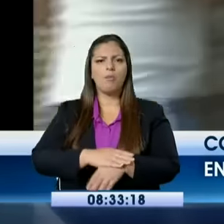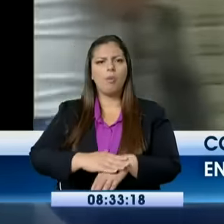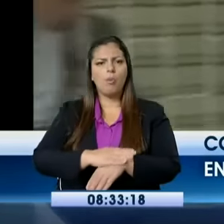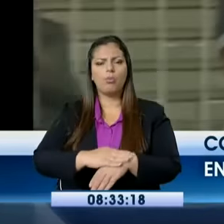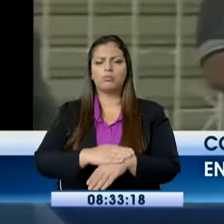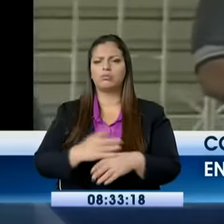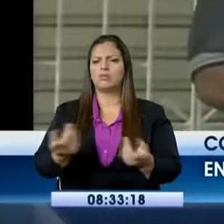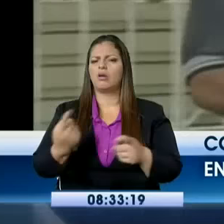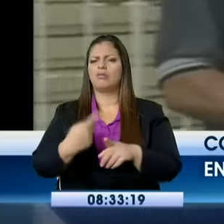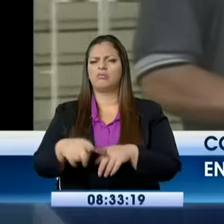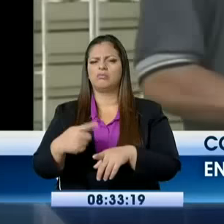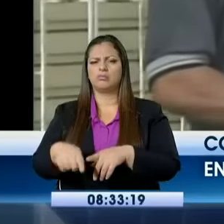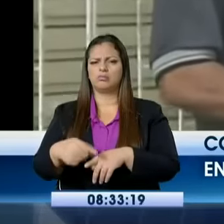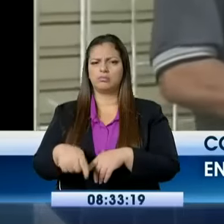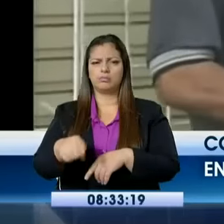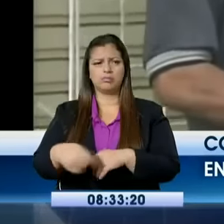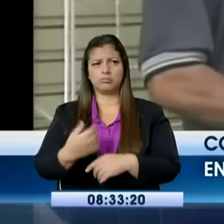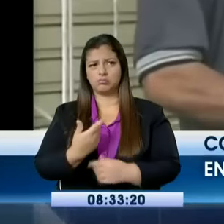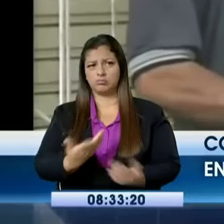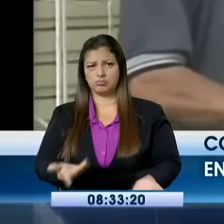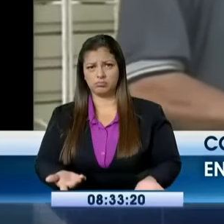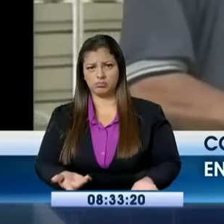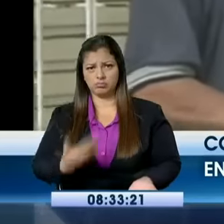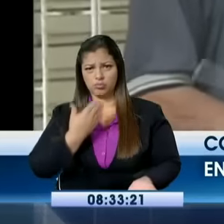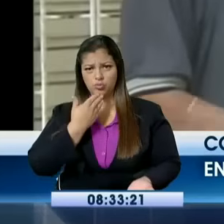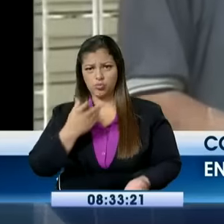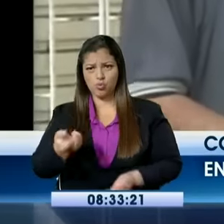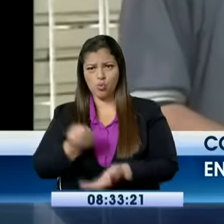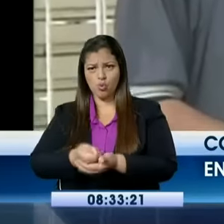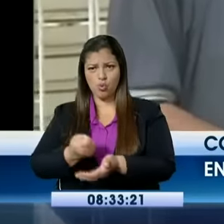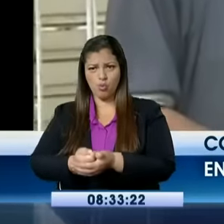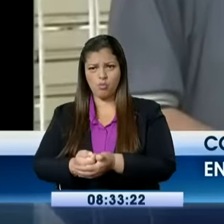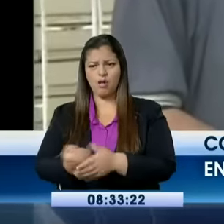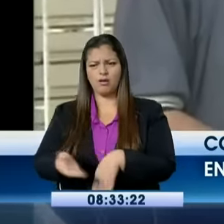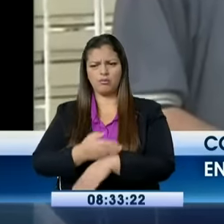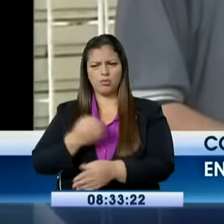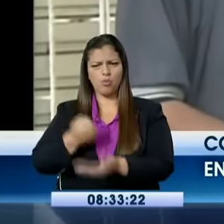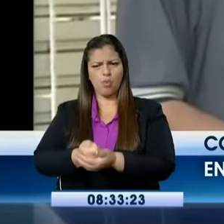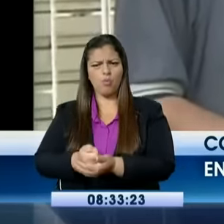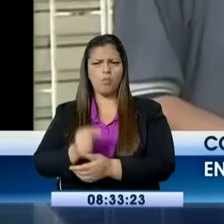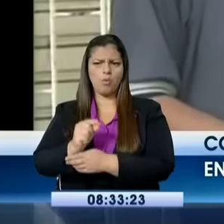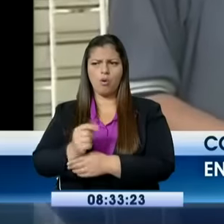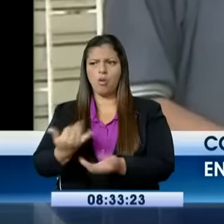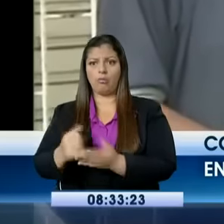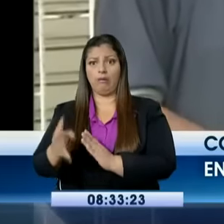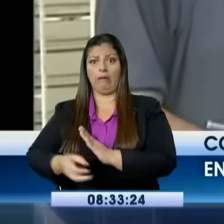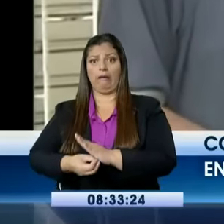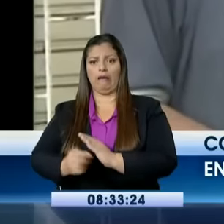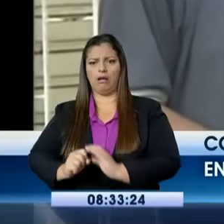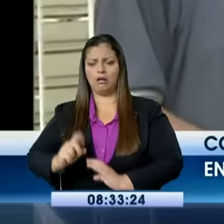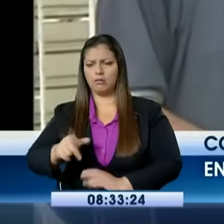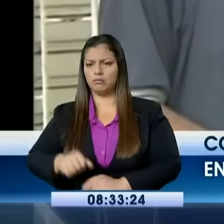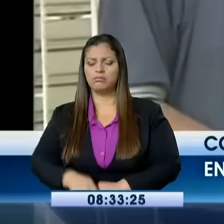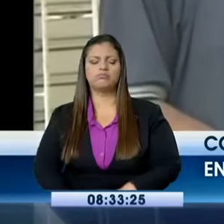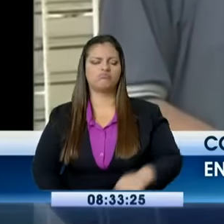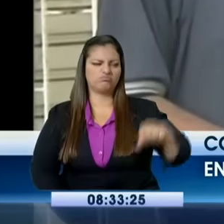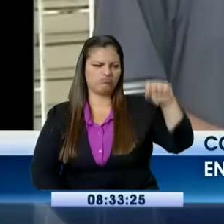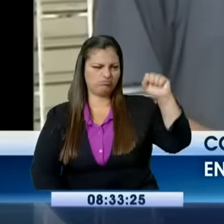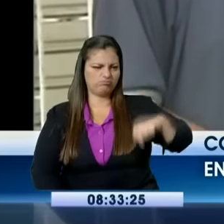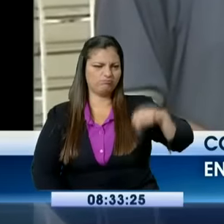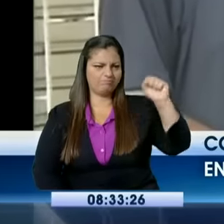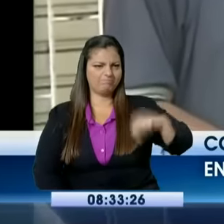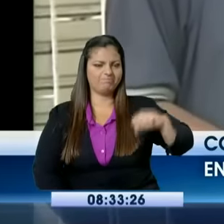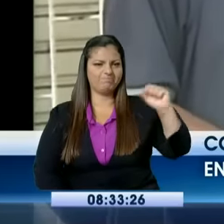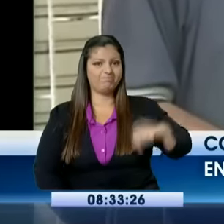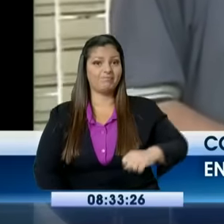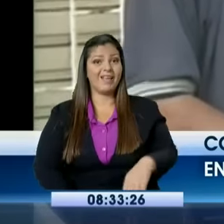¿Usted ha notado, el distribuidor, a usted le ha incrementado el precio de estos productos? Sí, me ha aumentado. ¿Desde cuándo? El día